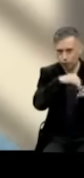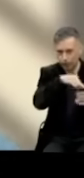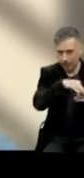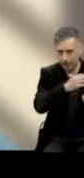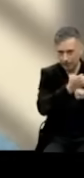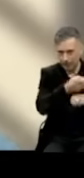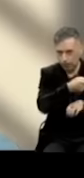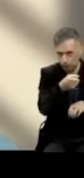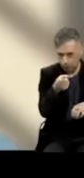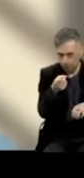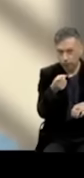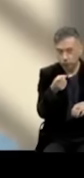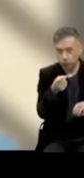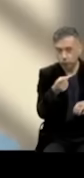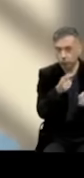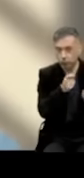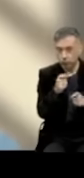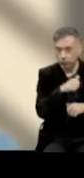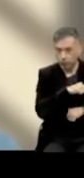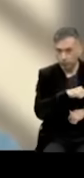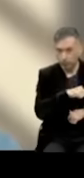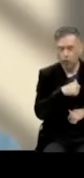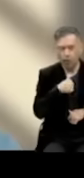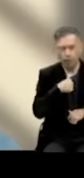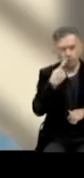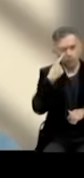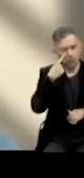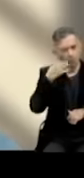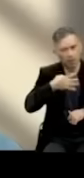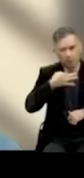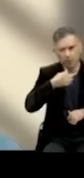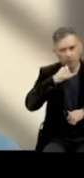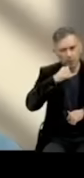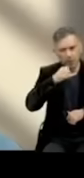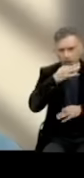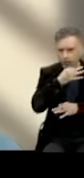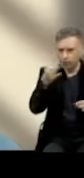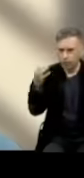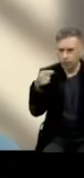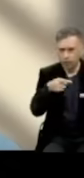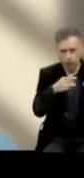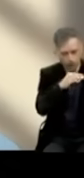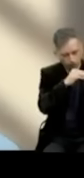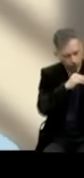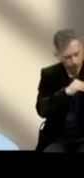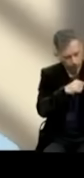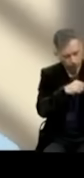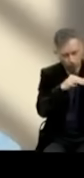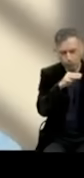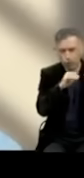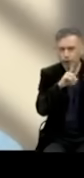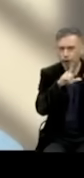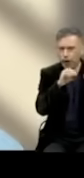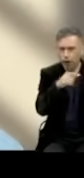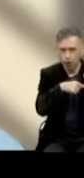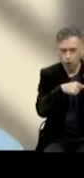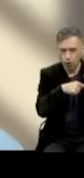públicos locales, electorales, que el modelo que estamos siguiendo es un modelo obsoleto.